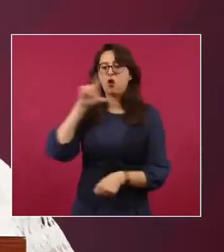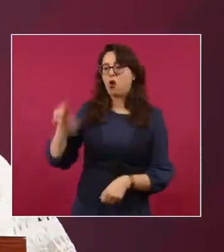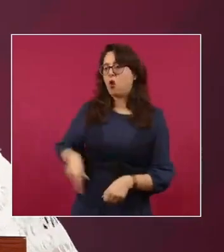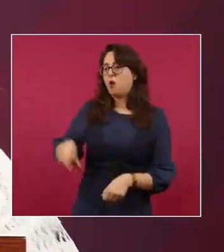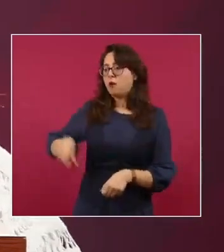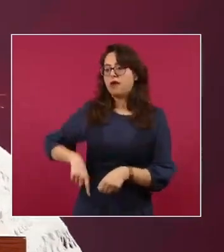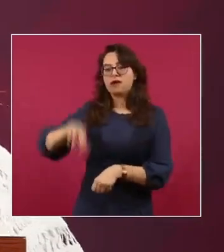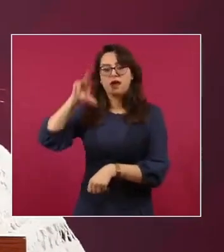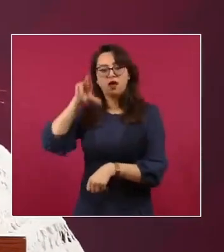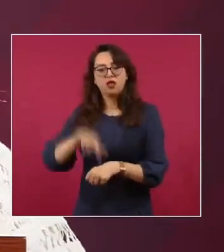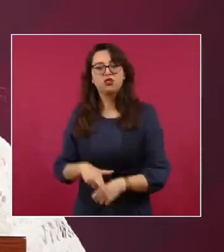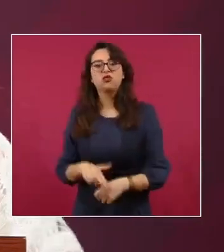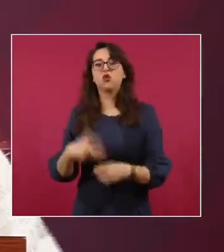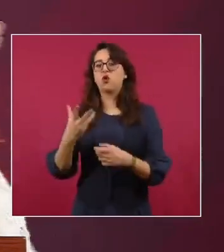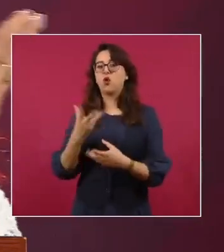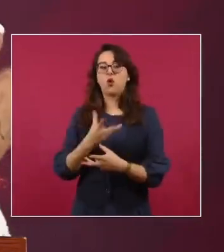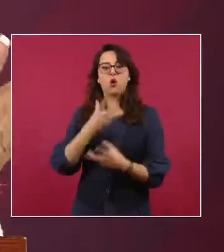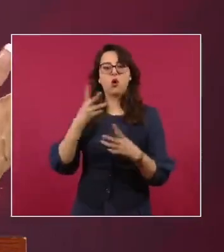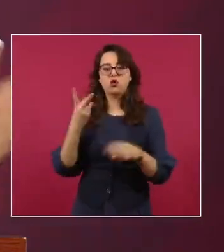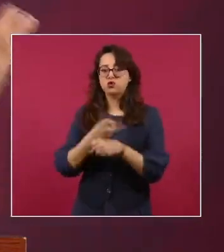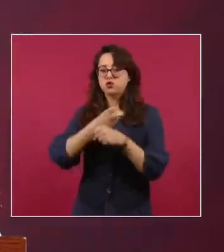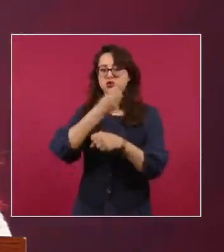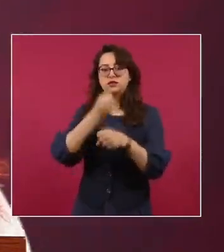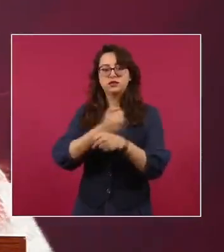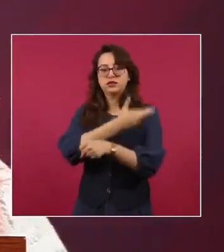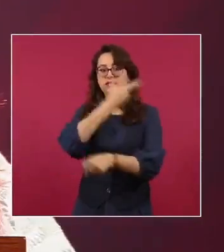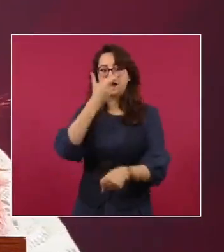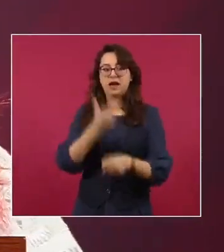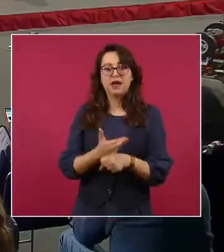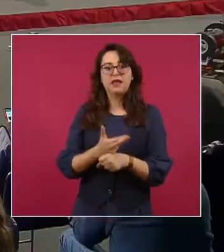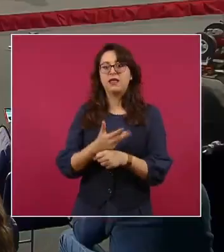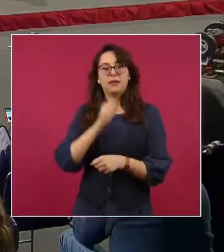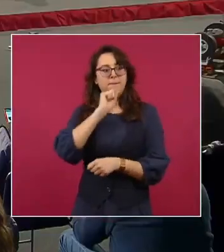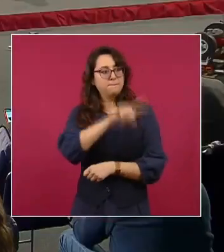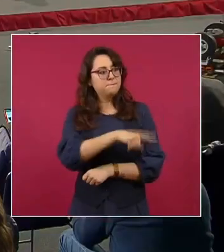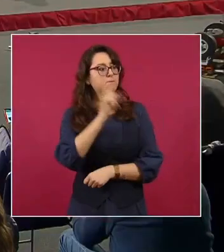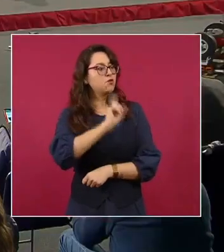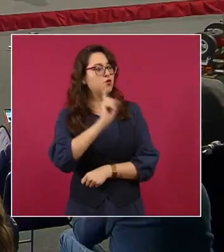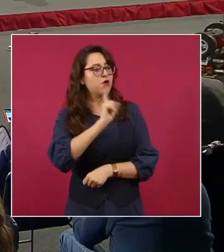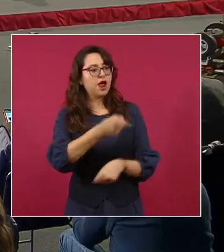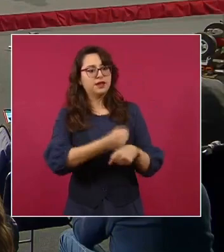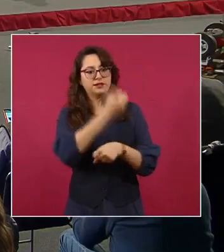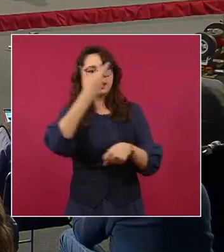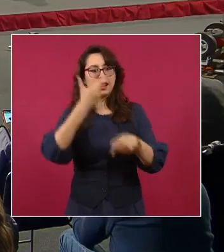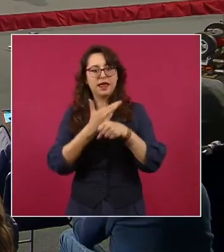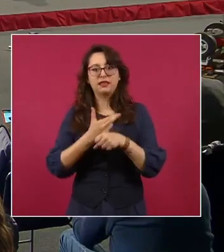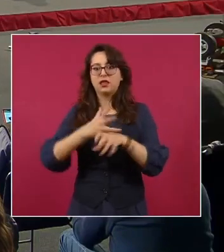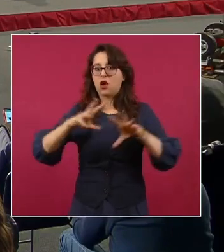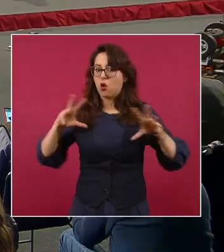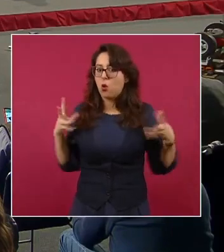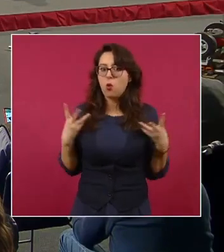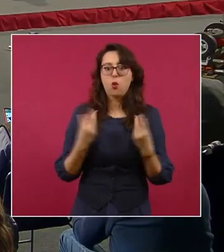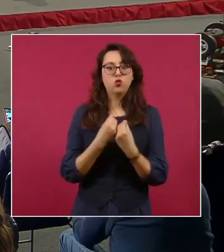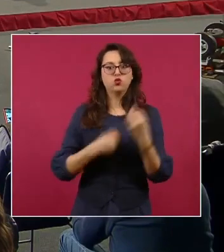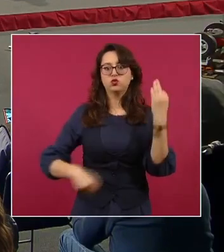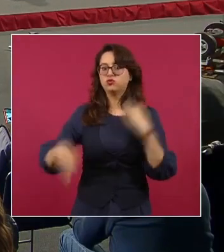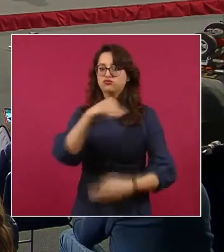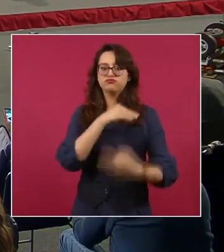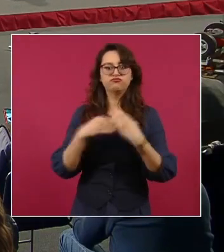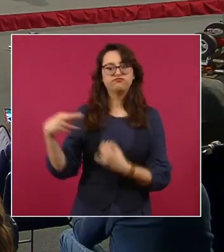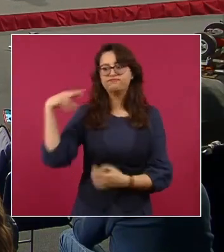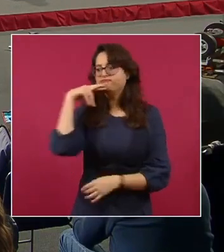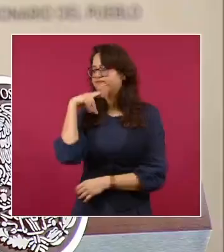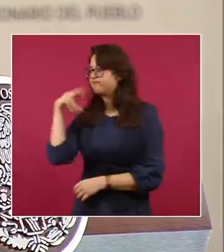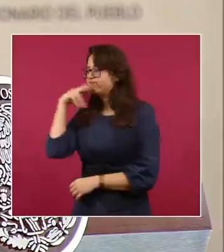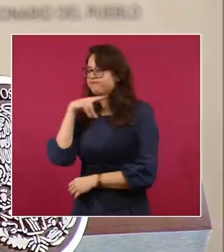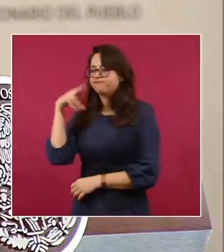pendiente, subsecretarios, nuestras secretarias también tan comprometidas, Javier siempre presente y